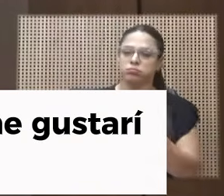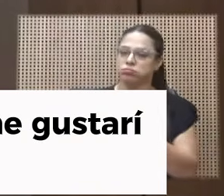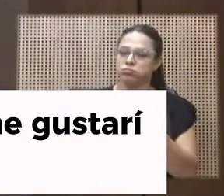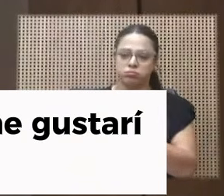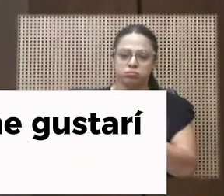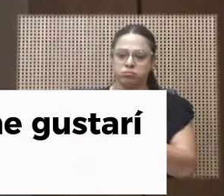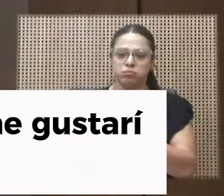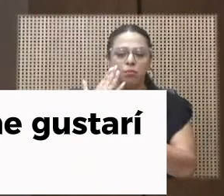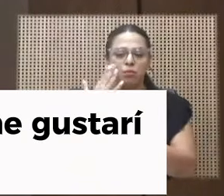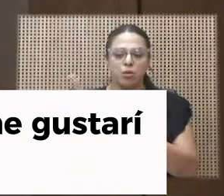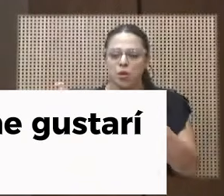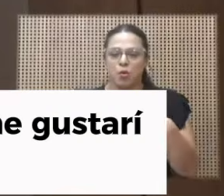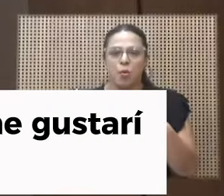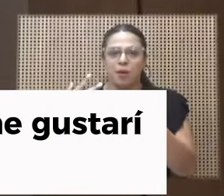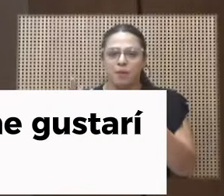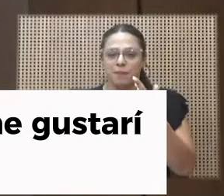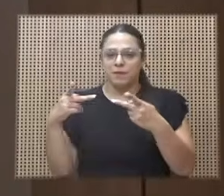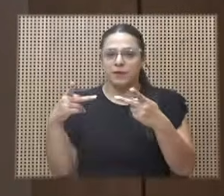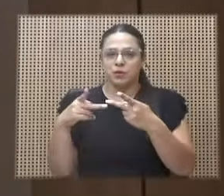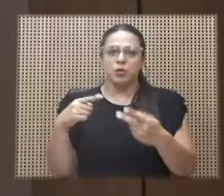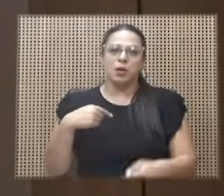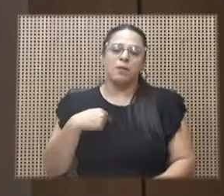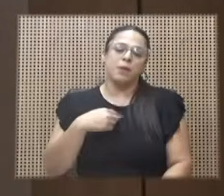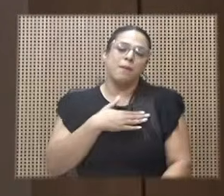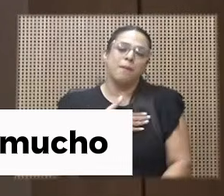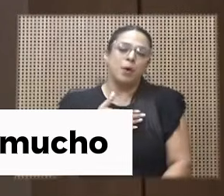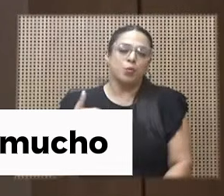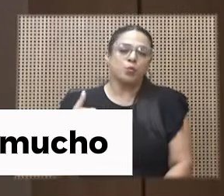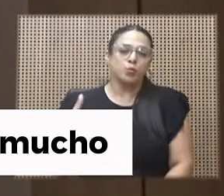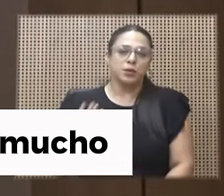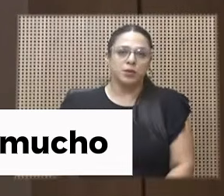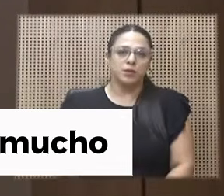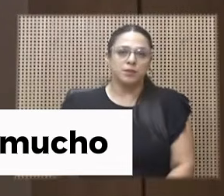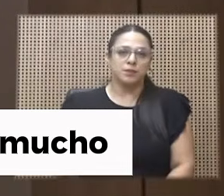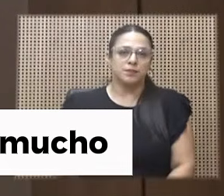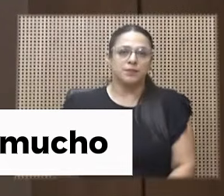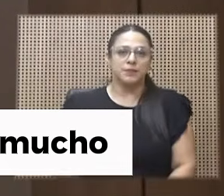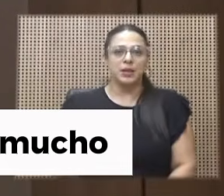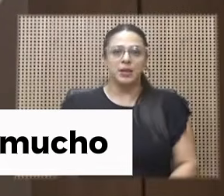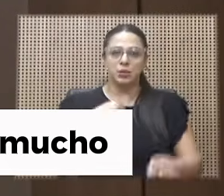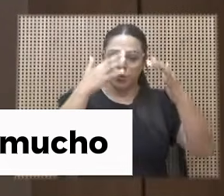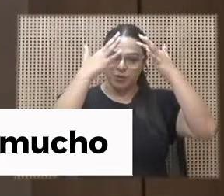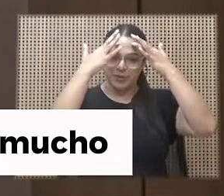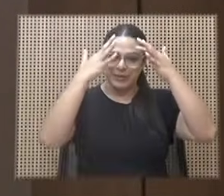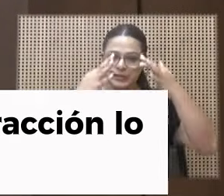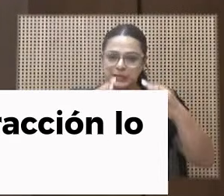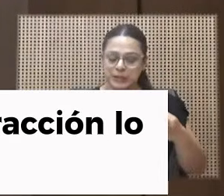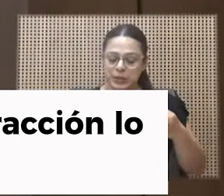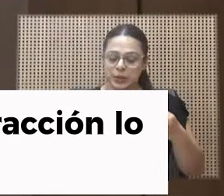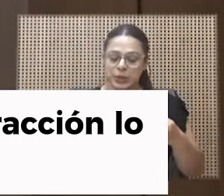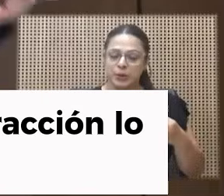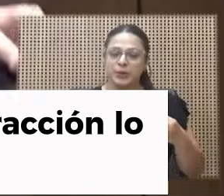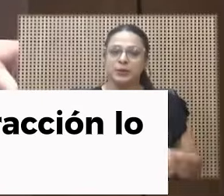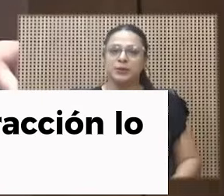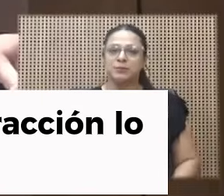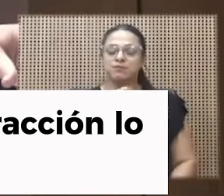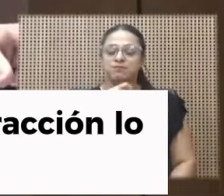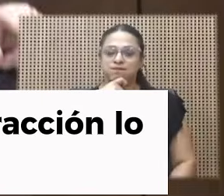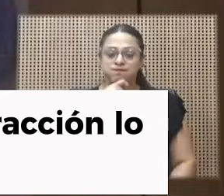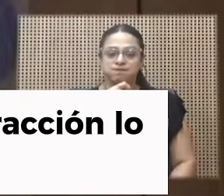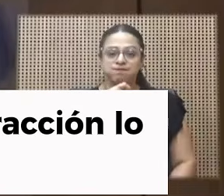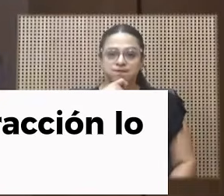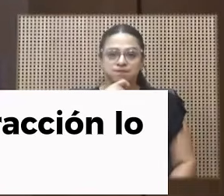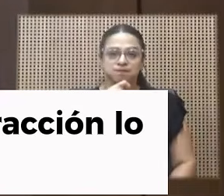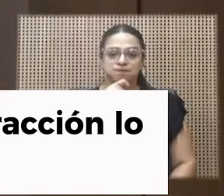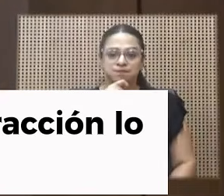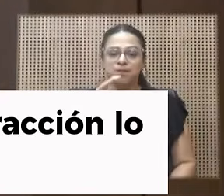que no tiene la perfección que a mí me gustaría. Y he tomado la decisión, que me costó mucho, y lo saben los compañeros, que